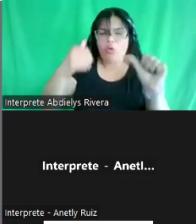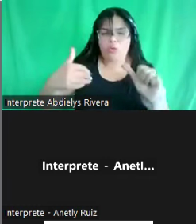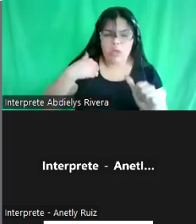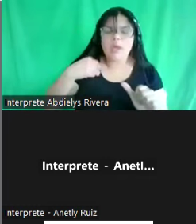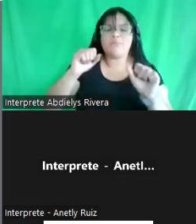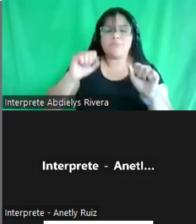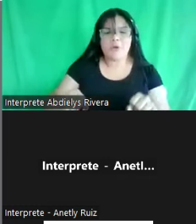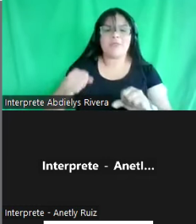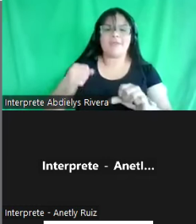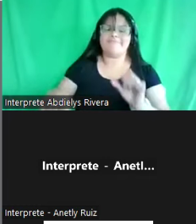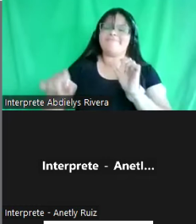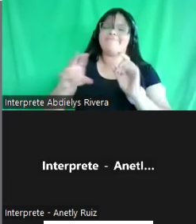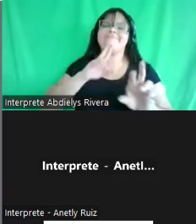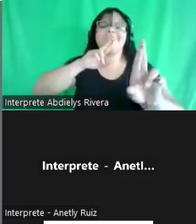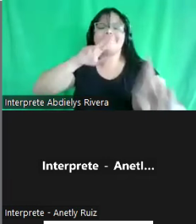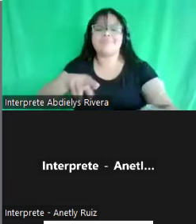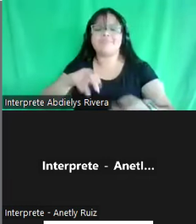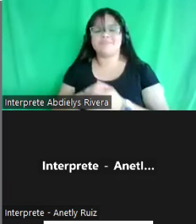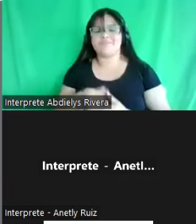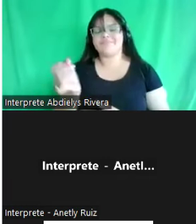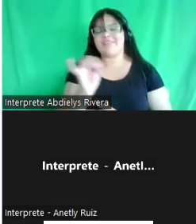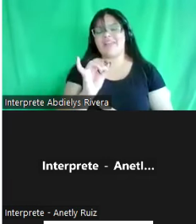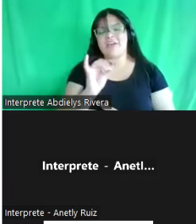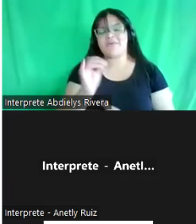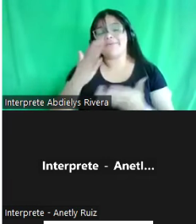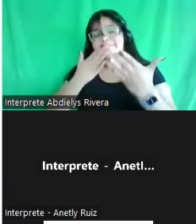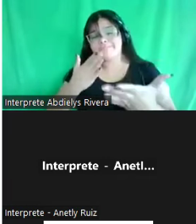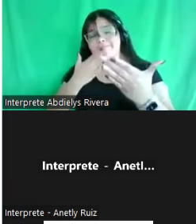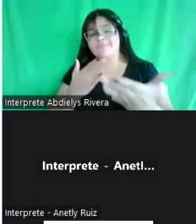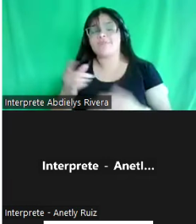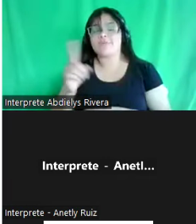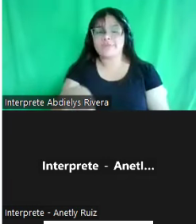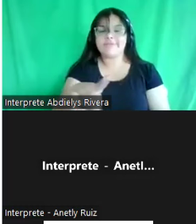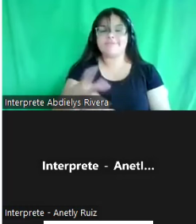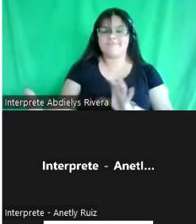que agradecemos nuevamente que se hayan conectado con nosotros durante la tarde de hoy.